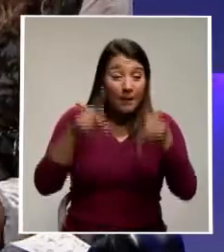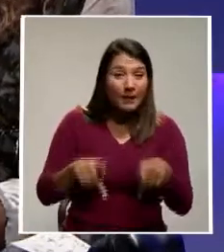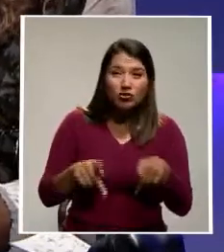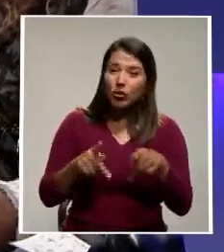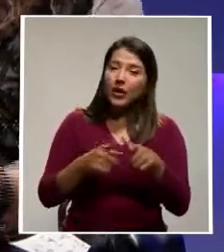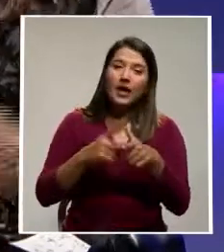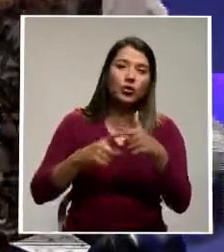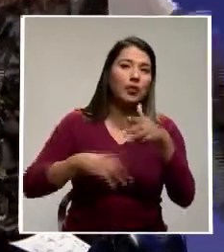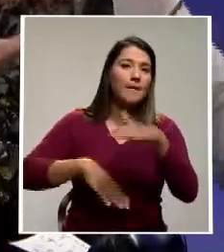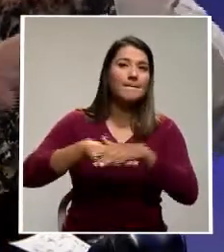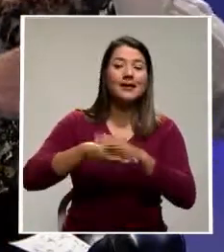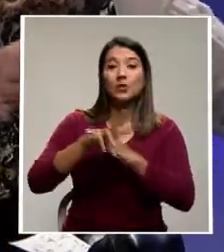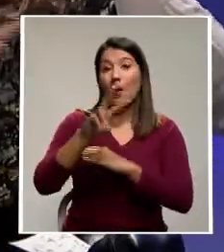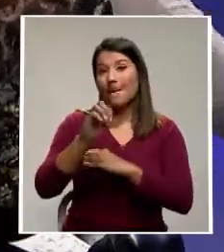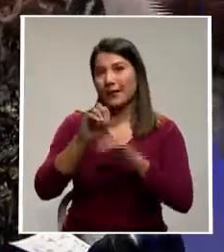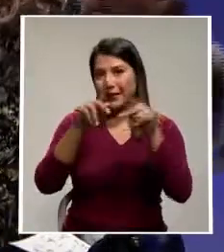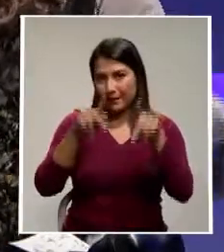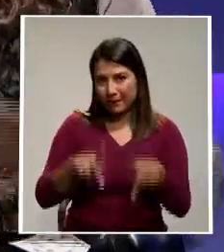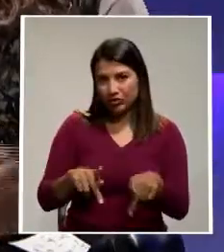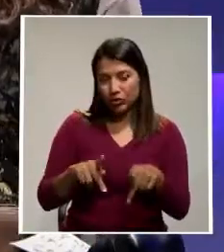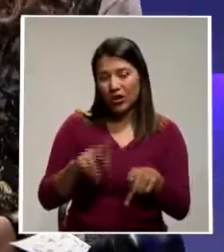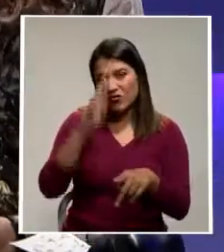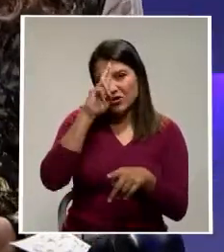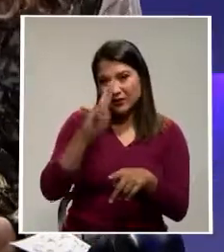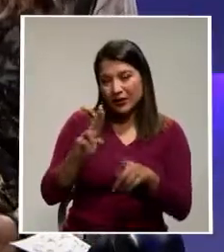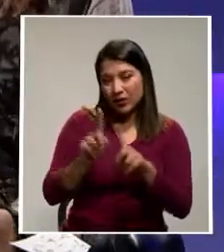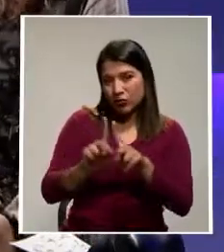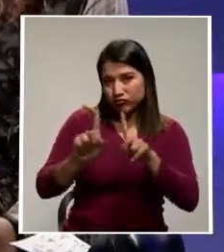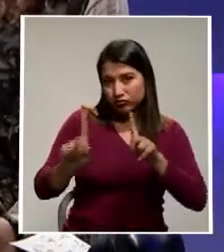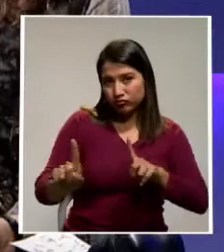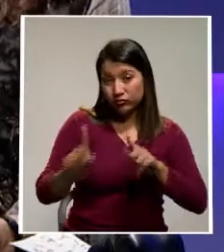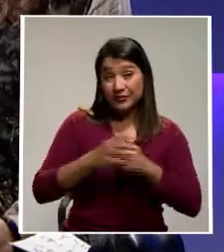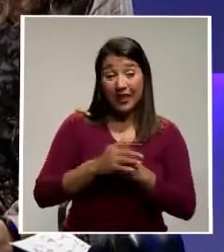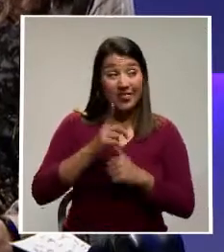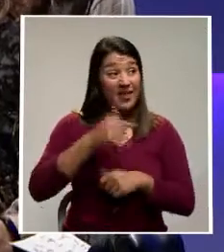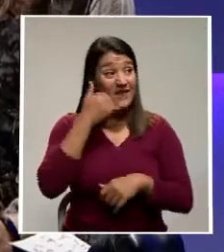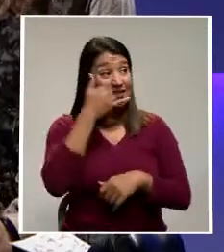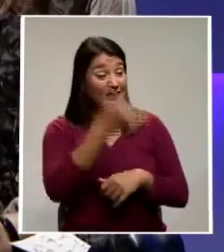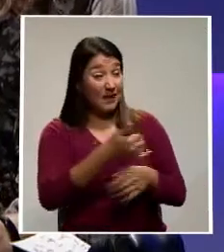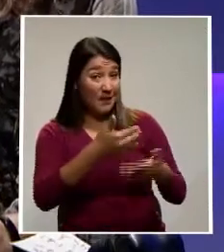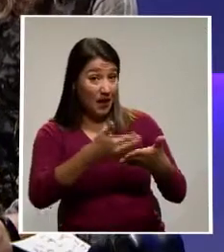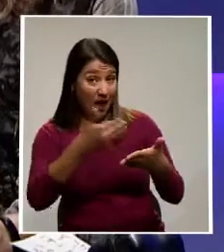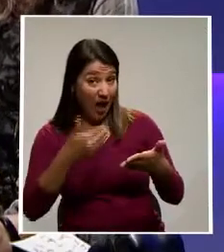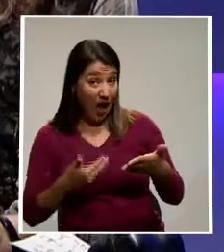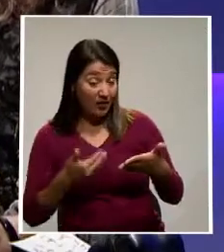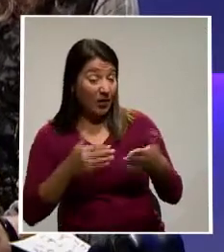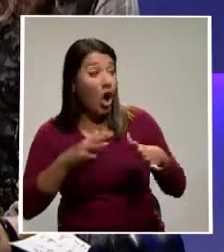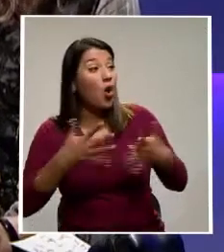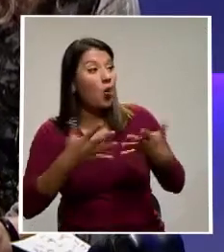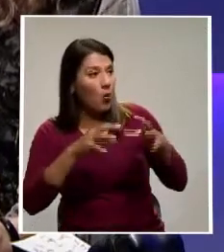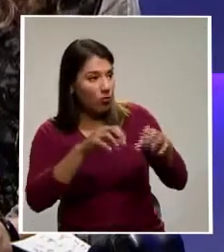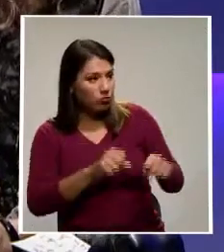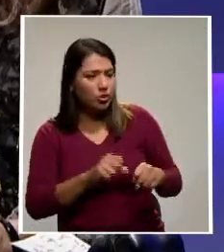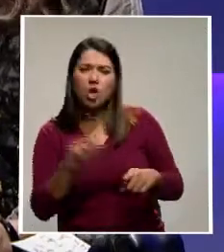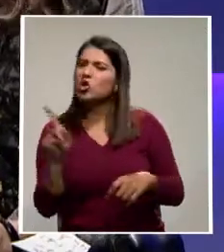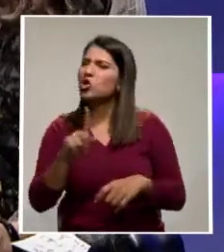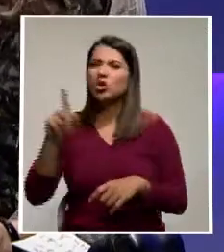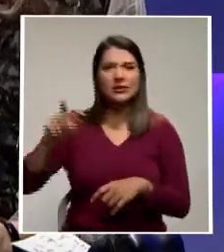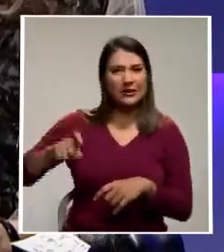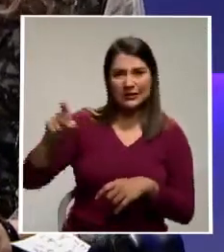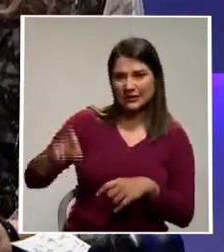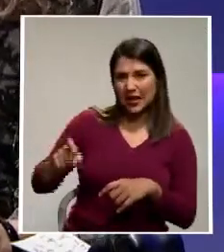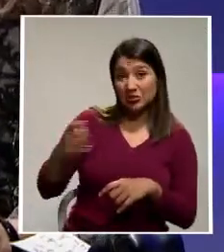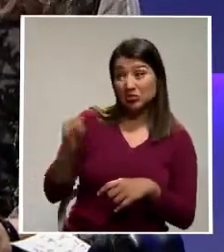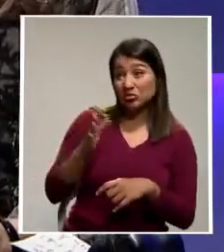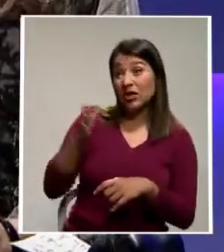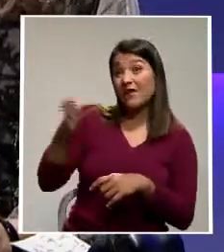más de 20 y manteniendo las distancias. ¿Tiene que llamar antes la gente a algún lado o cómo funciona? No necesariamente. Si vas